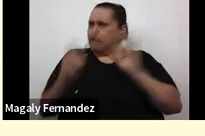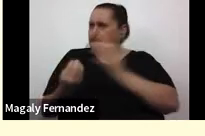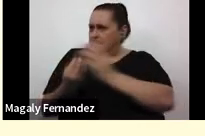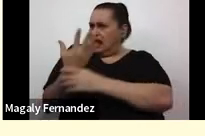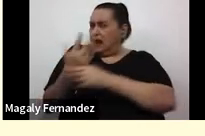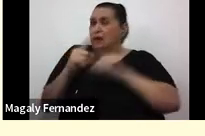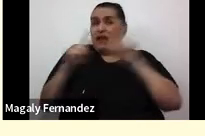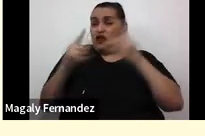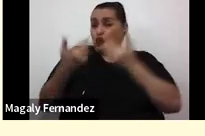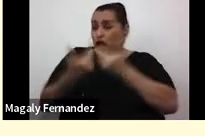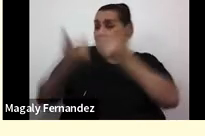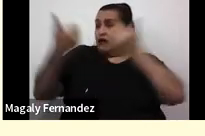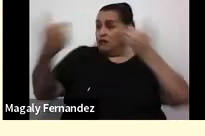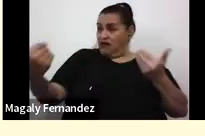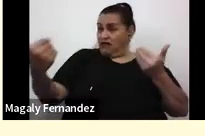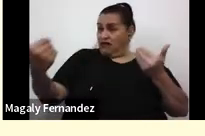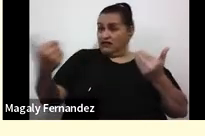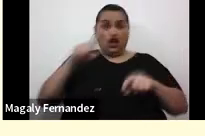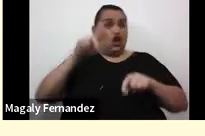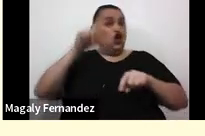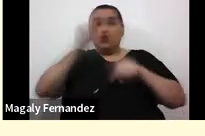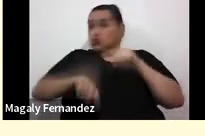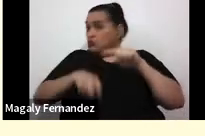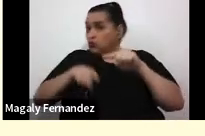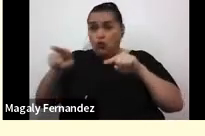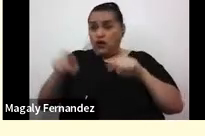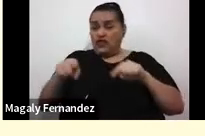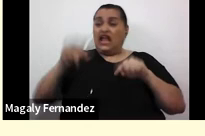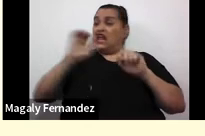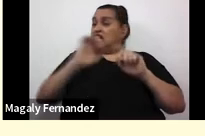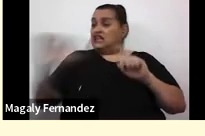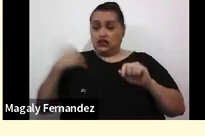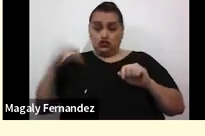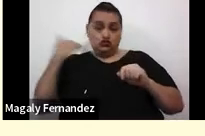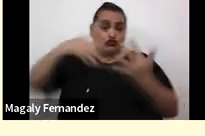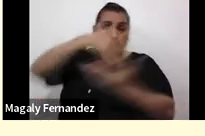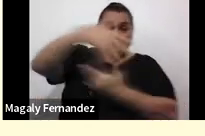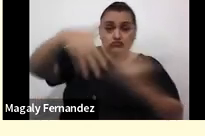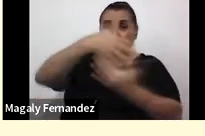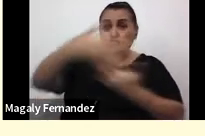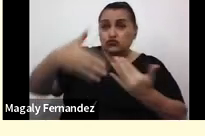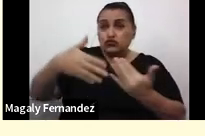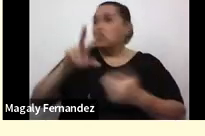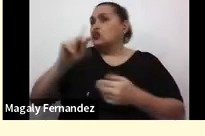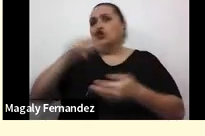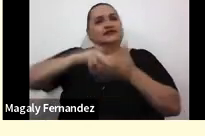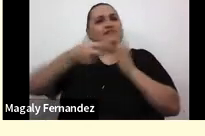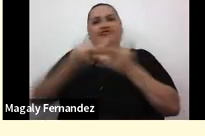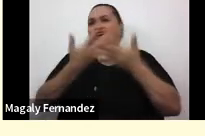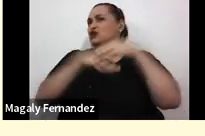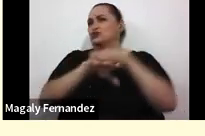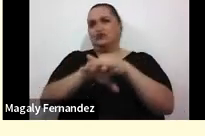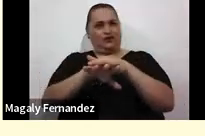segregamos y no les permitimos a los niños y a las niñas vivir con nosotros pues esto no es incluir verdad Y